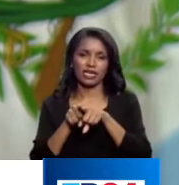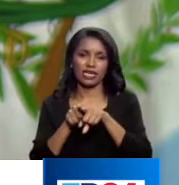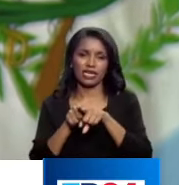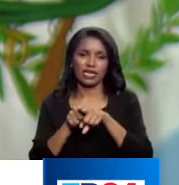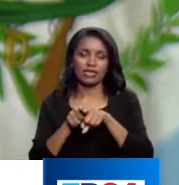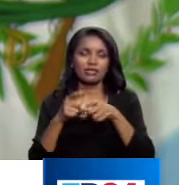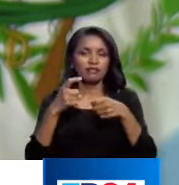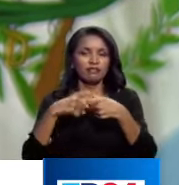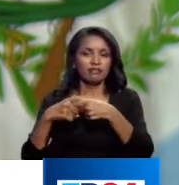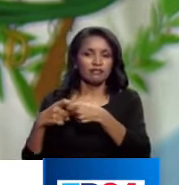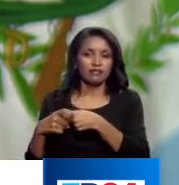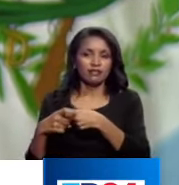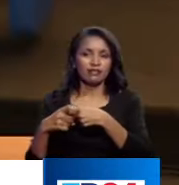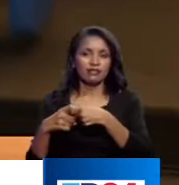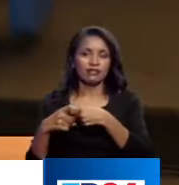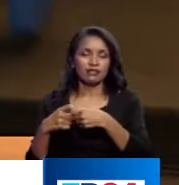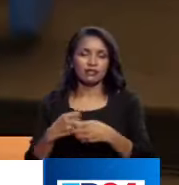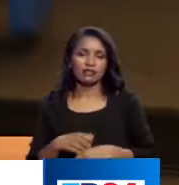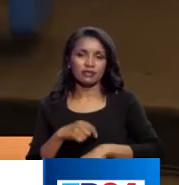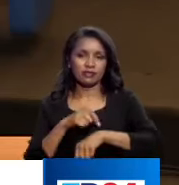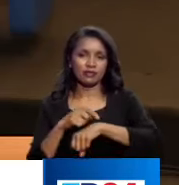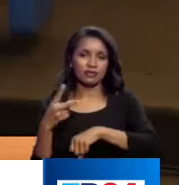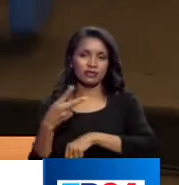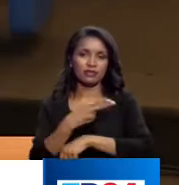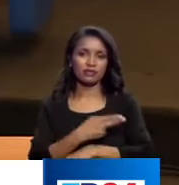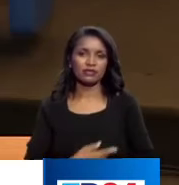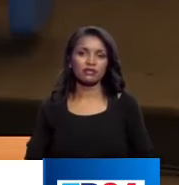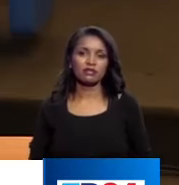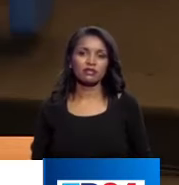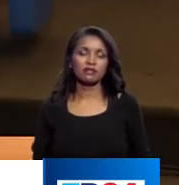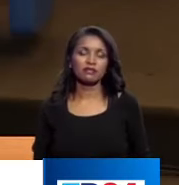la participación directa de las comunidades.